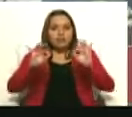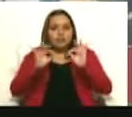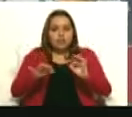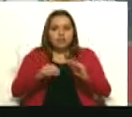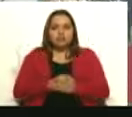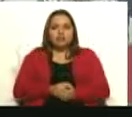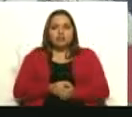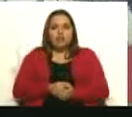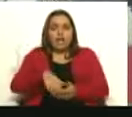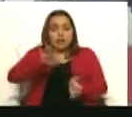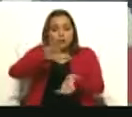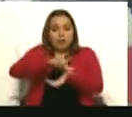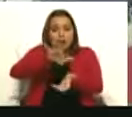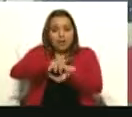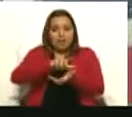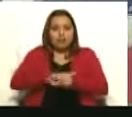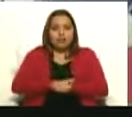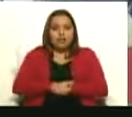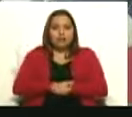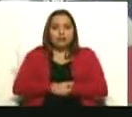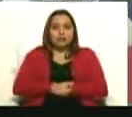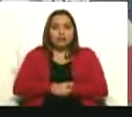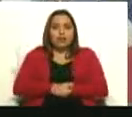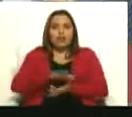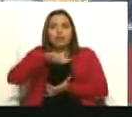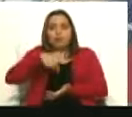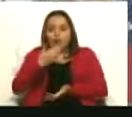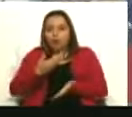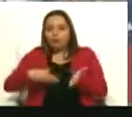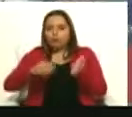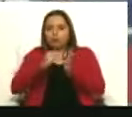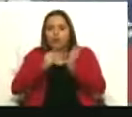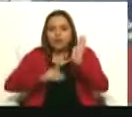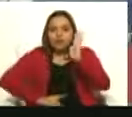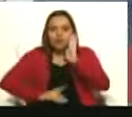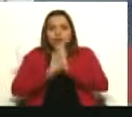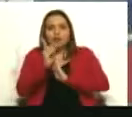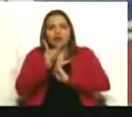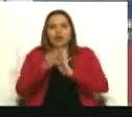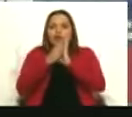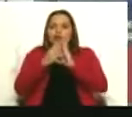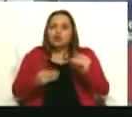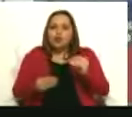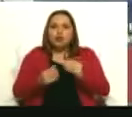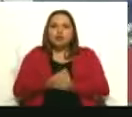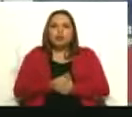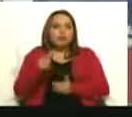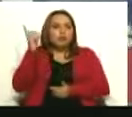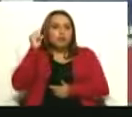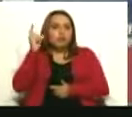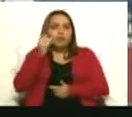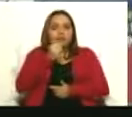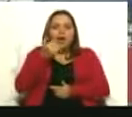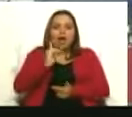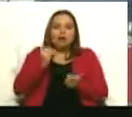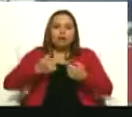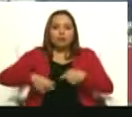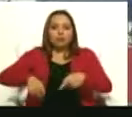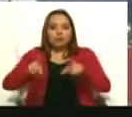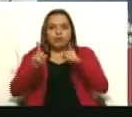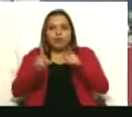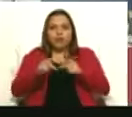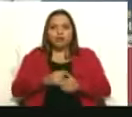que Margarita regrese su desarrollo y todos los hombres y mujeres tengan